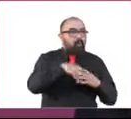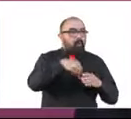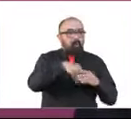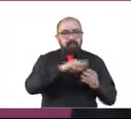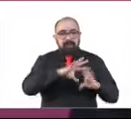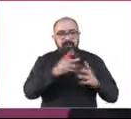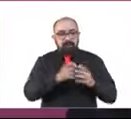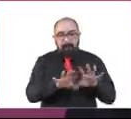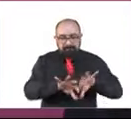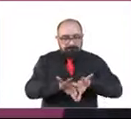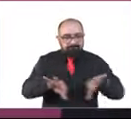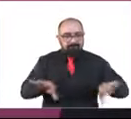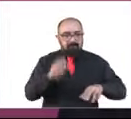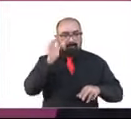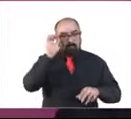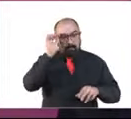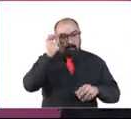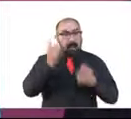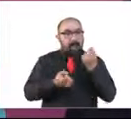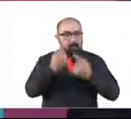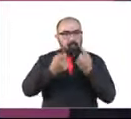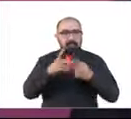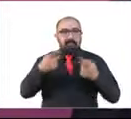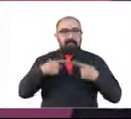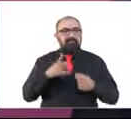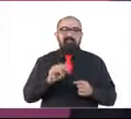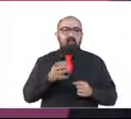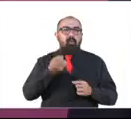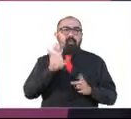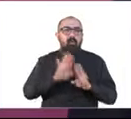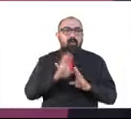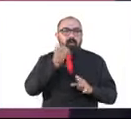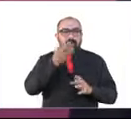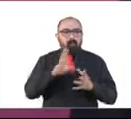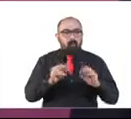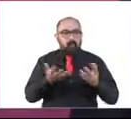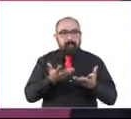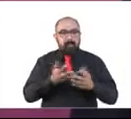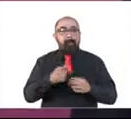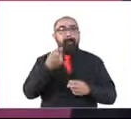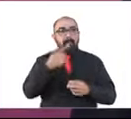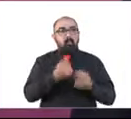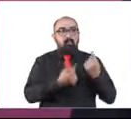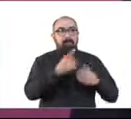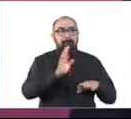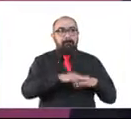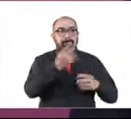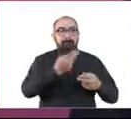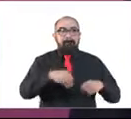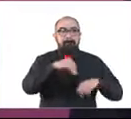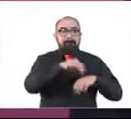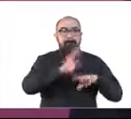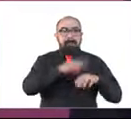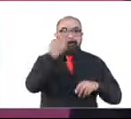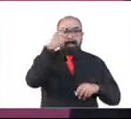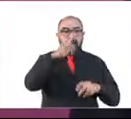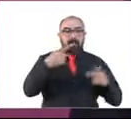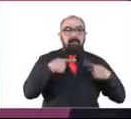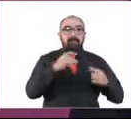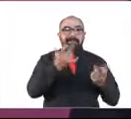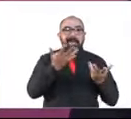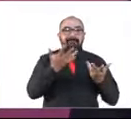hace, pero el 90% de los habitantes de la ciudad lo hace. Y eso es muy importante porque la basura no orgánica ahora la